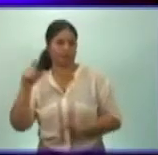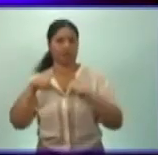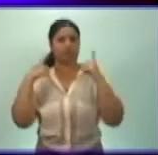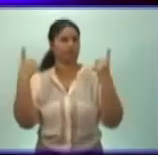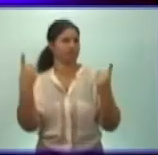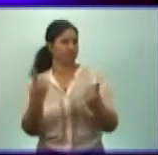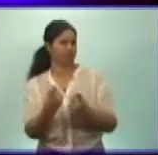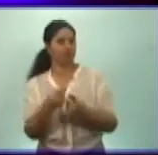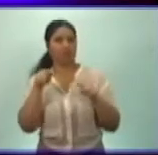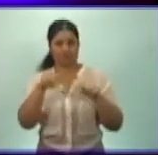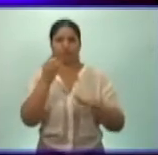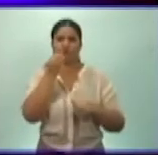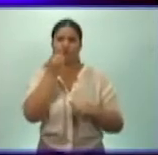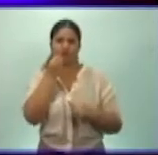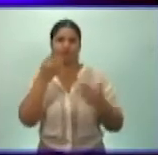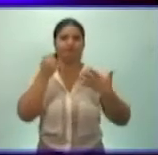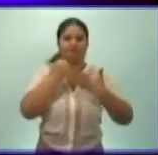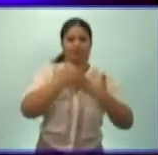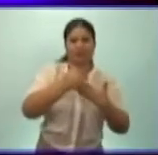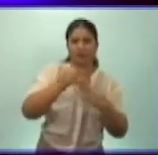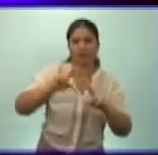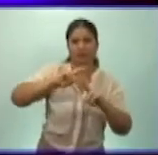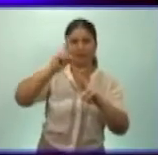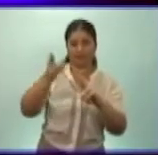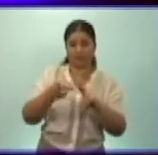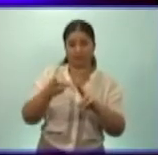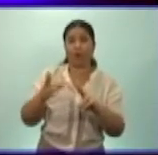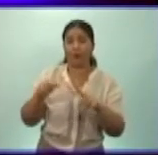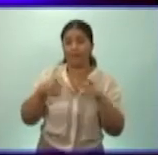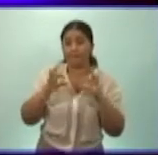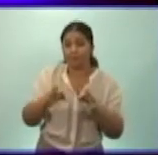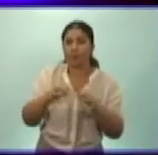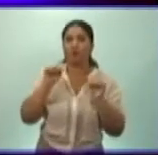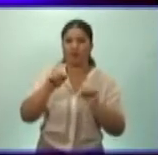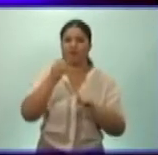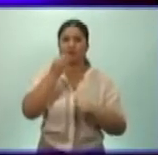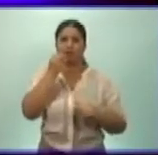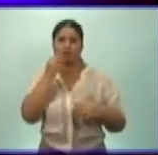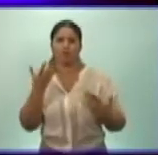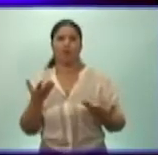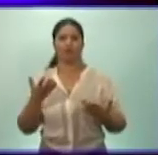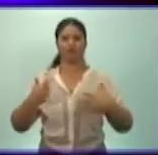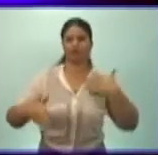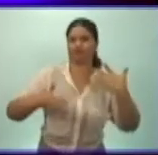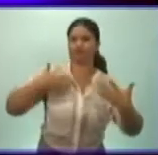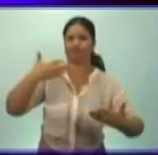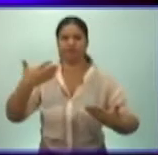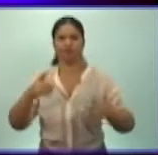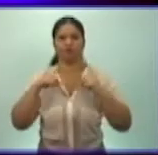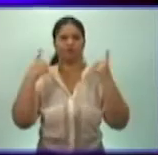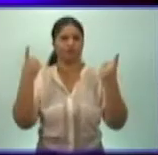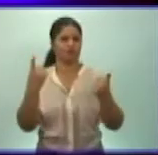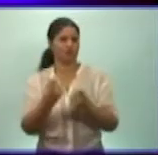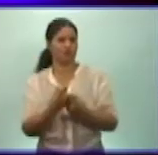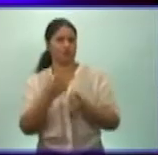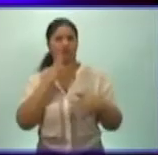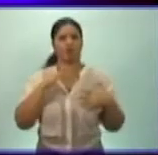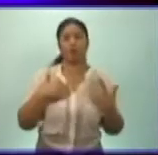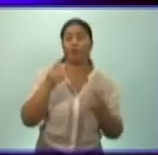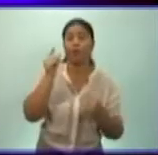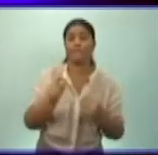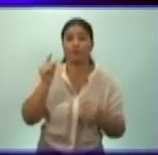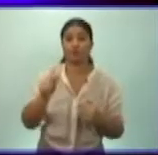ejemplo, sino llevar todas esas problemáticas al escenario, verlo, recrearlo a través del diálogo,